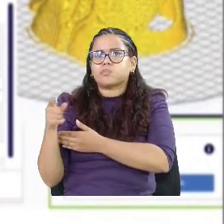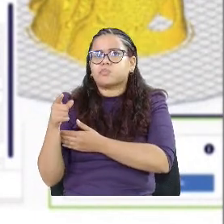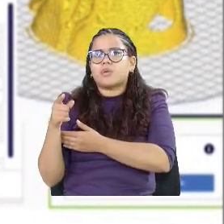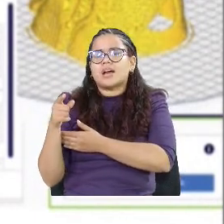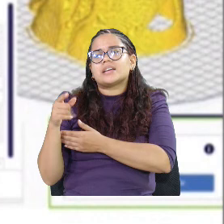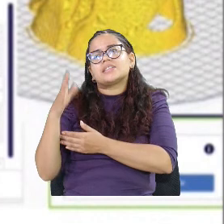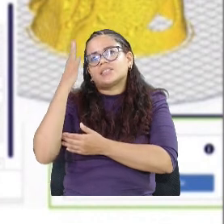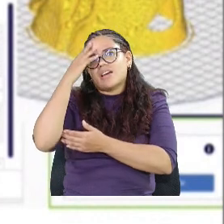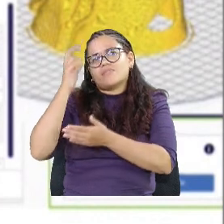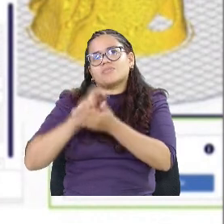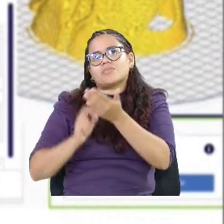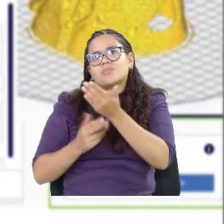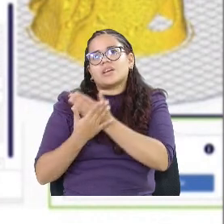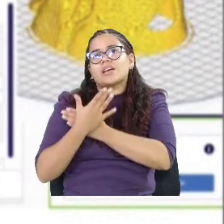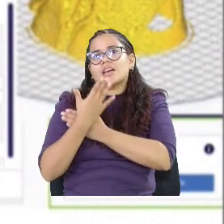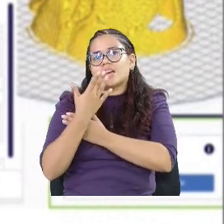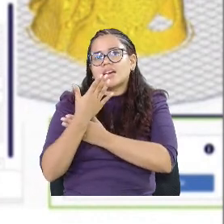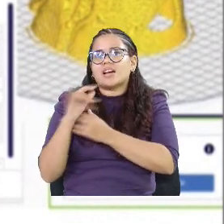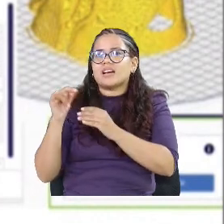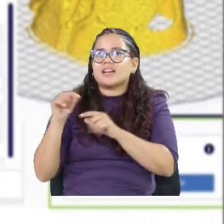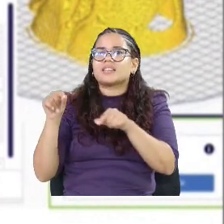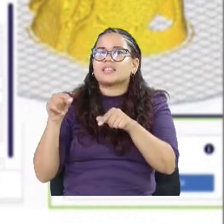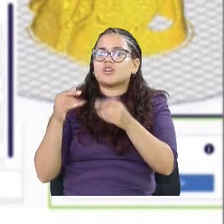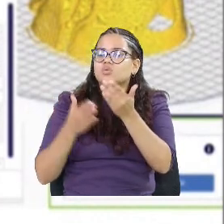imprimen de manera vertical.